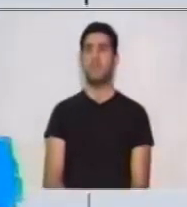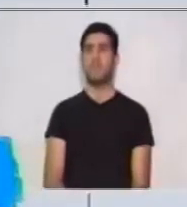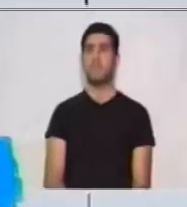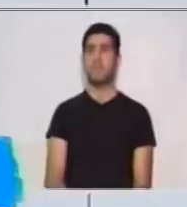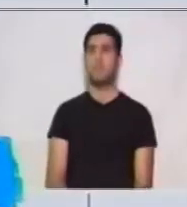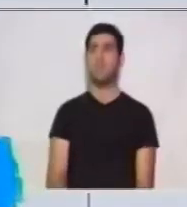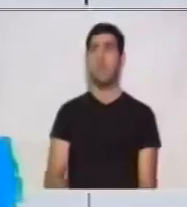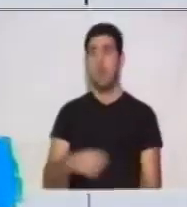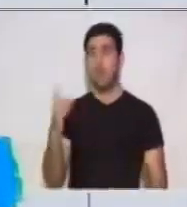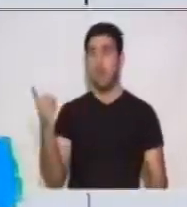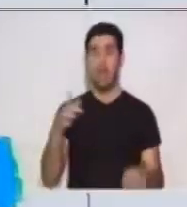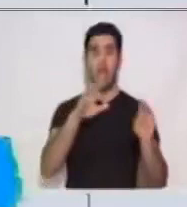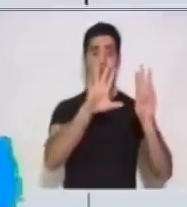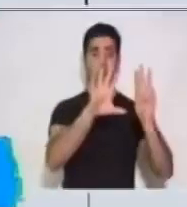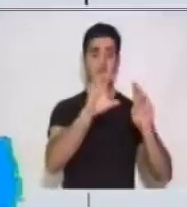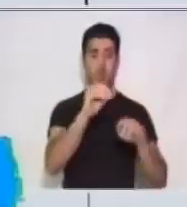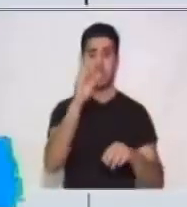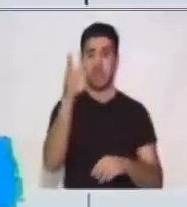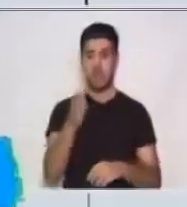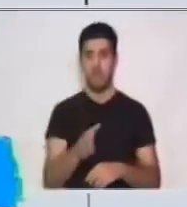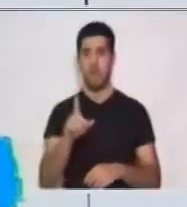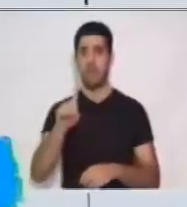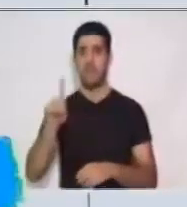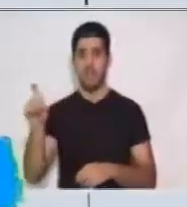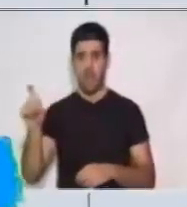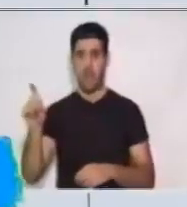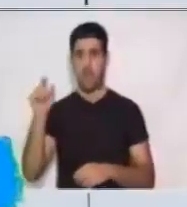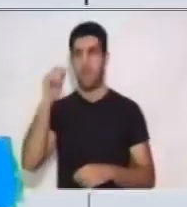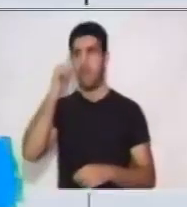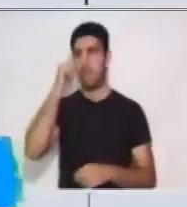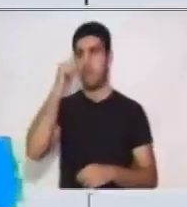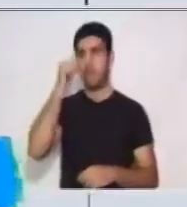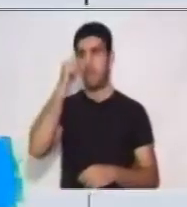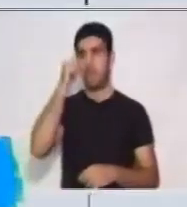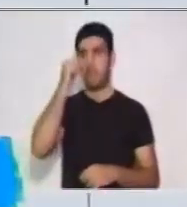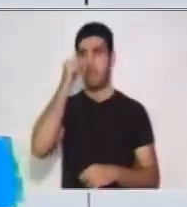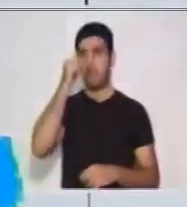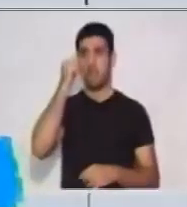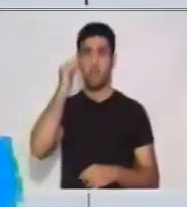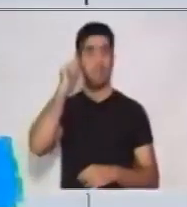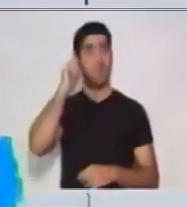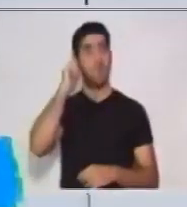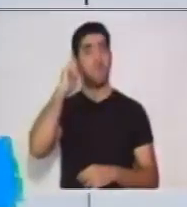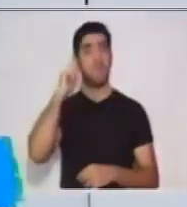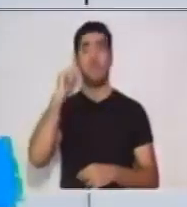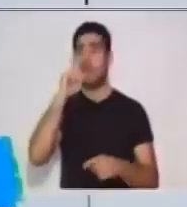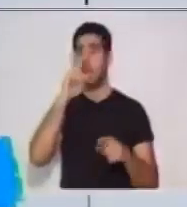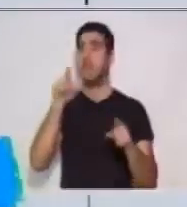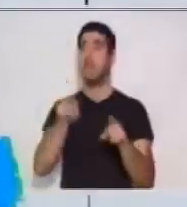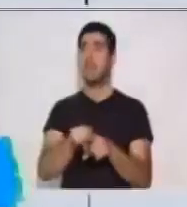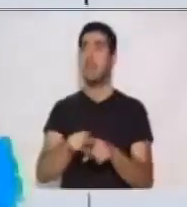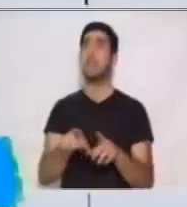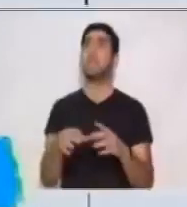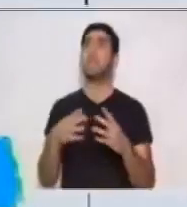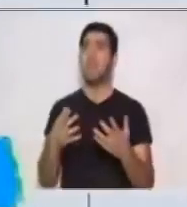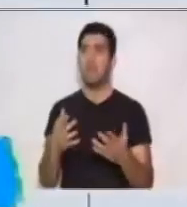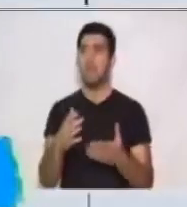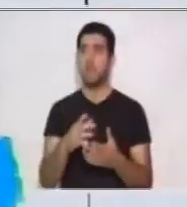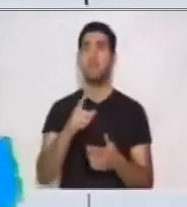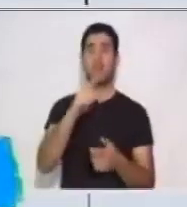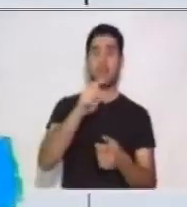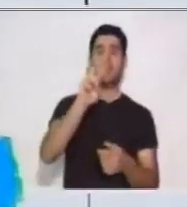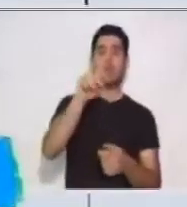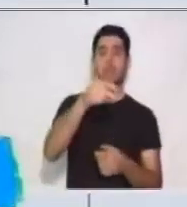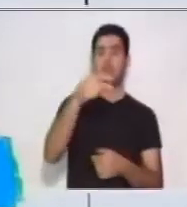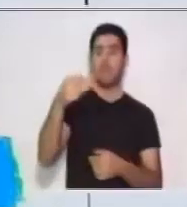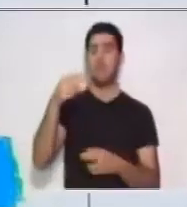sobre 100. 80 es a 100, ¿sí? Ese es el 80%. Y también ese 80 sobre